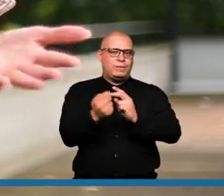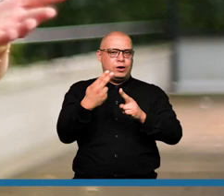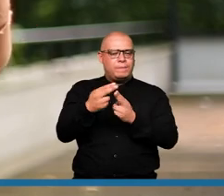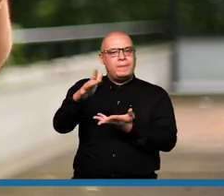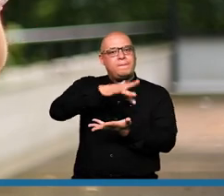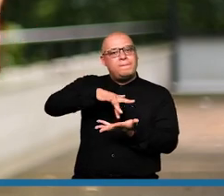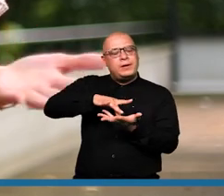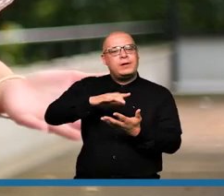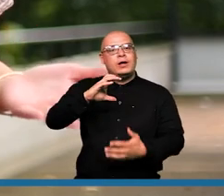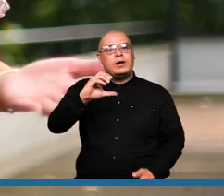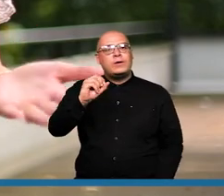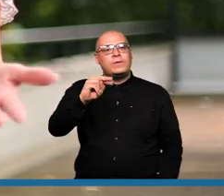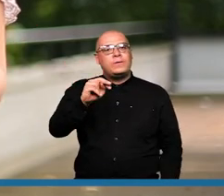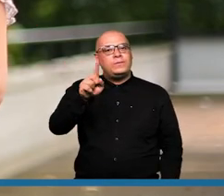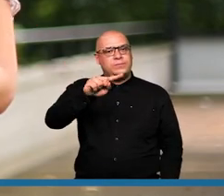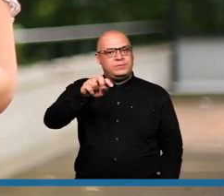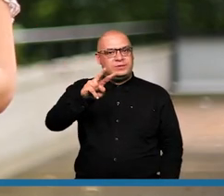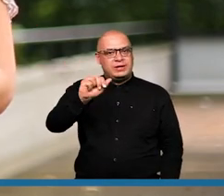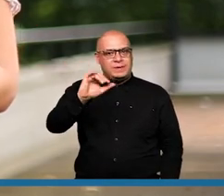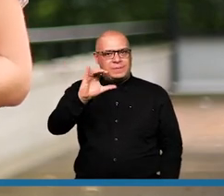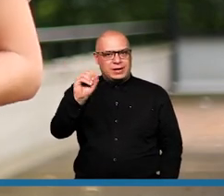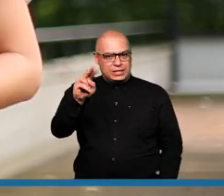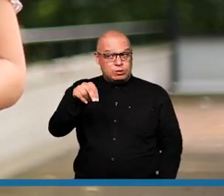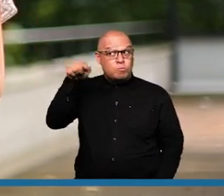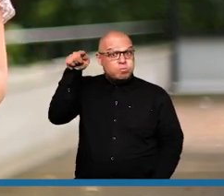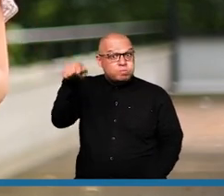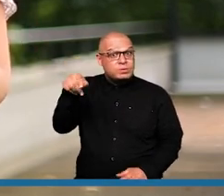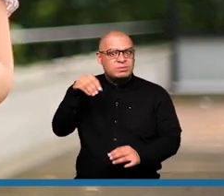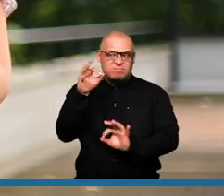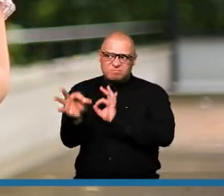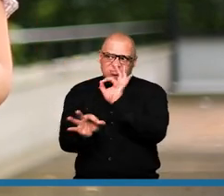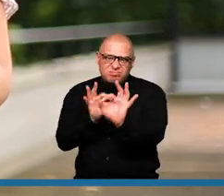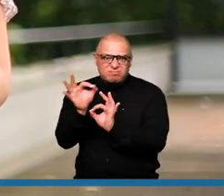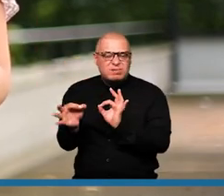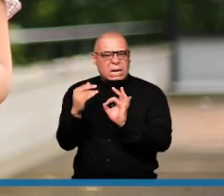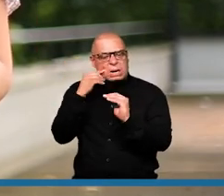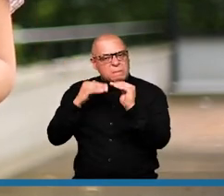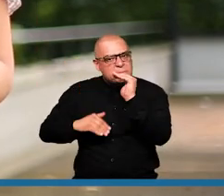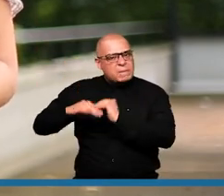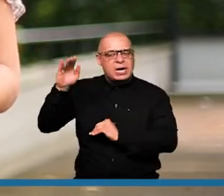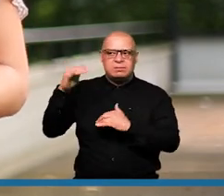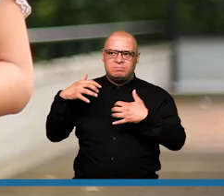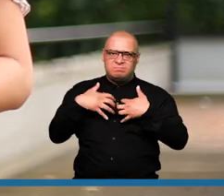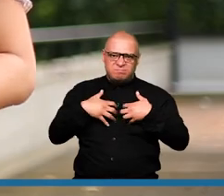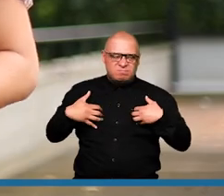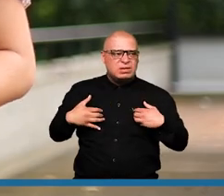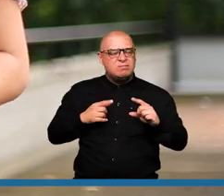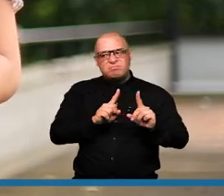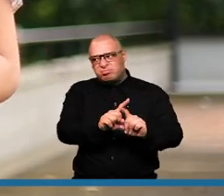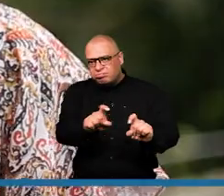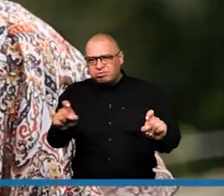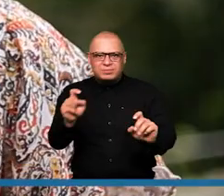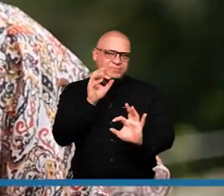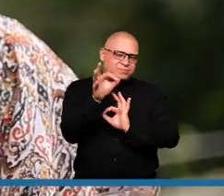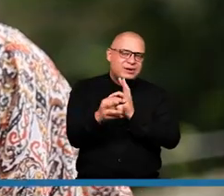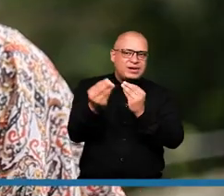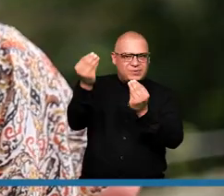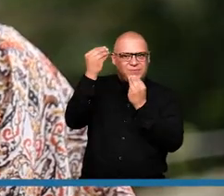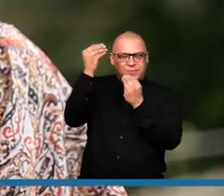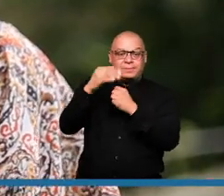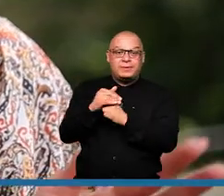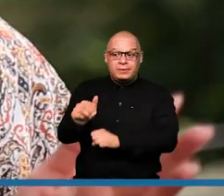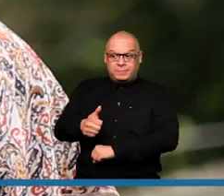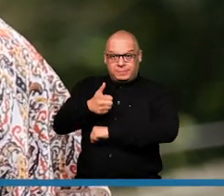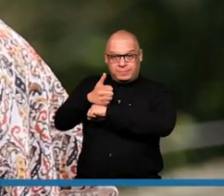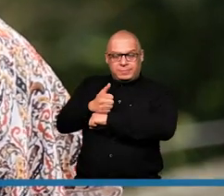transformado y que a través de sus colecciones vivas dedica su esfuerzo al cuidado y a la pedagogía de la biodiversidad. Su